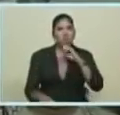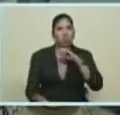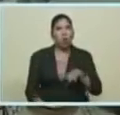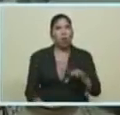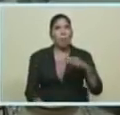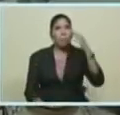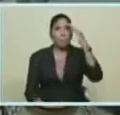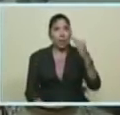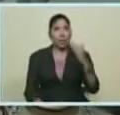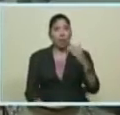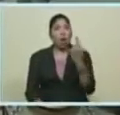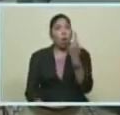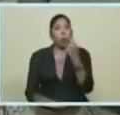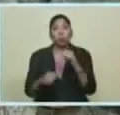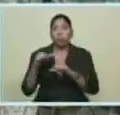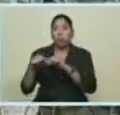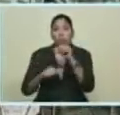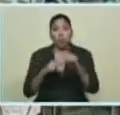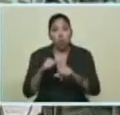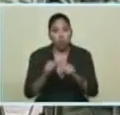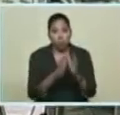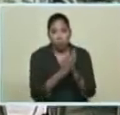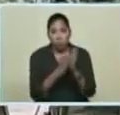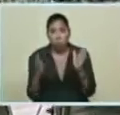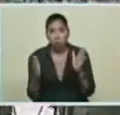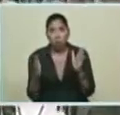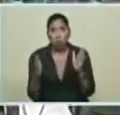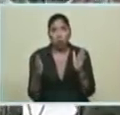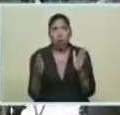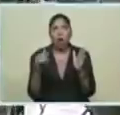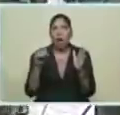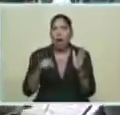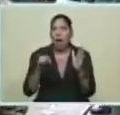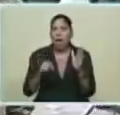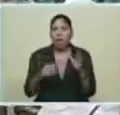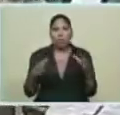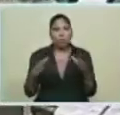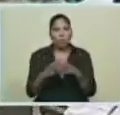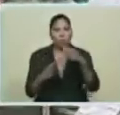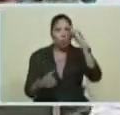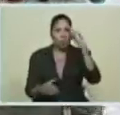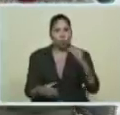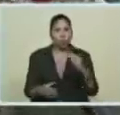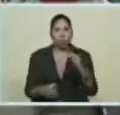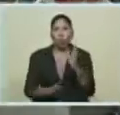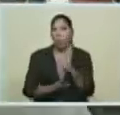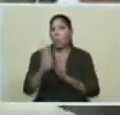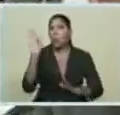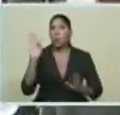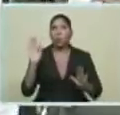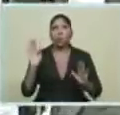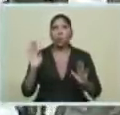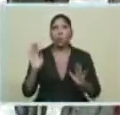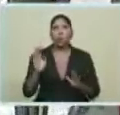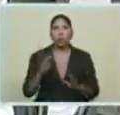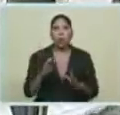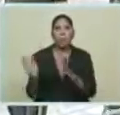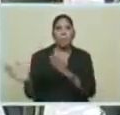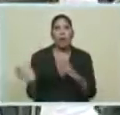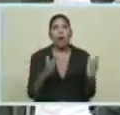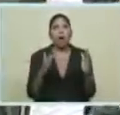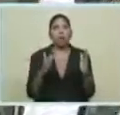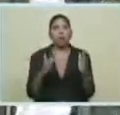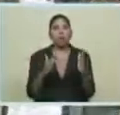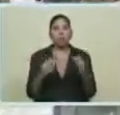un siglo, la Fuerza Armada desarrolló plenamente su plan de